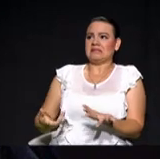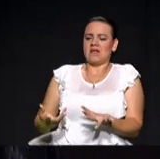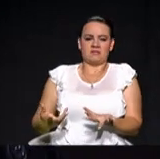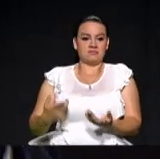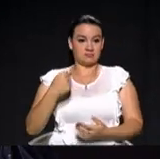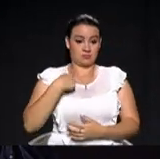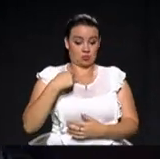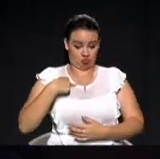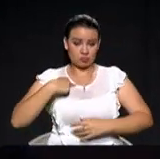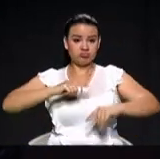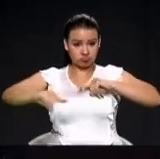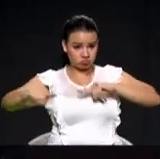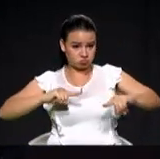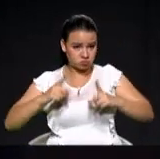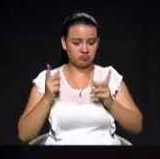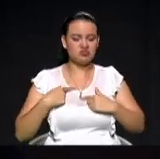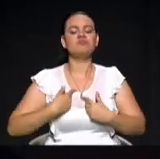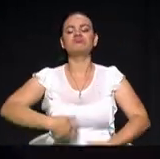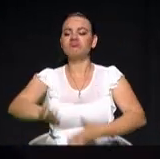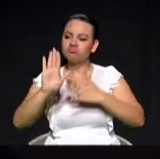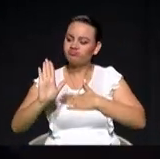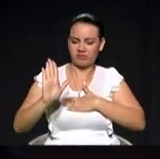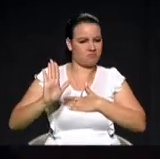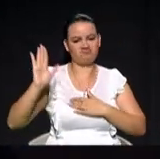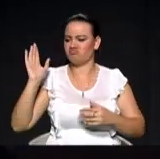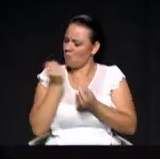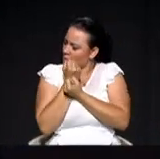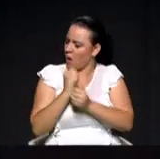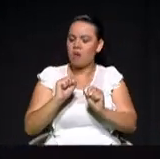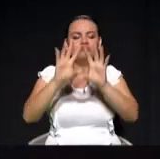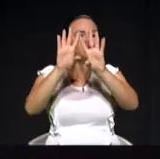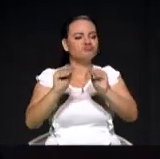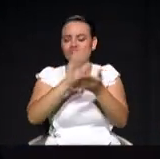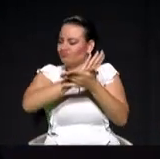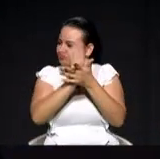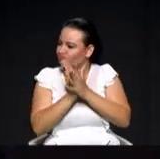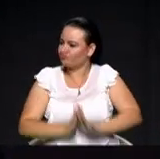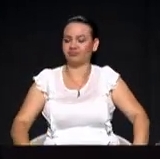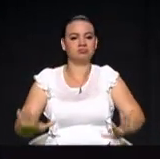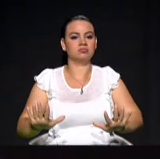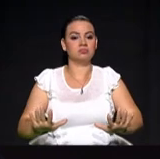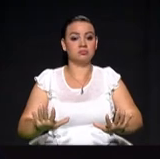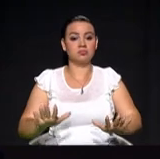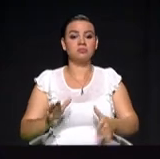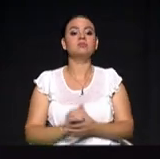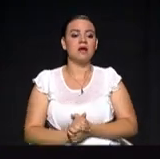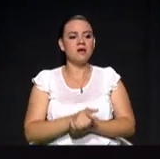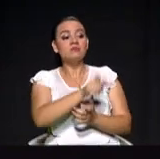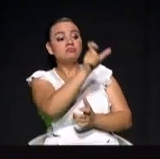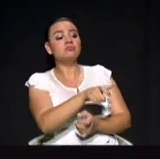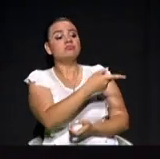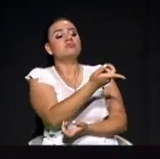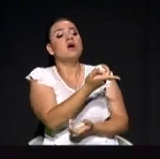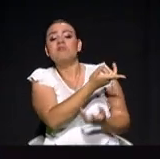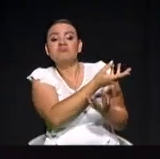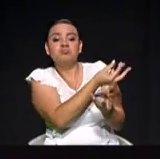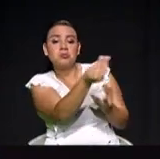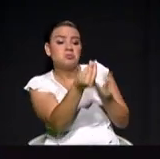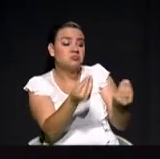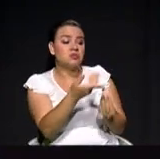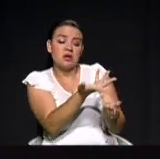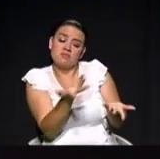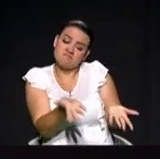una utopía es posible como persuadiéndolos ley de sometimiento a la justicia confrontando los vamos a hacer efectivas las